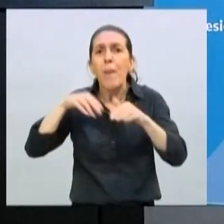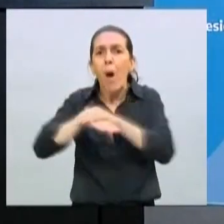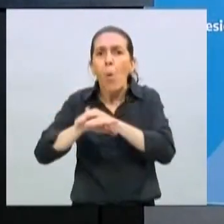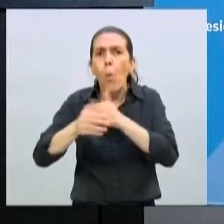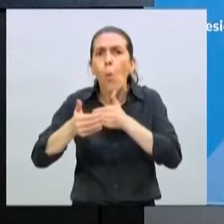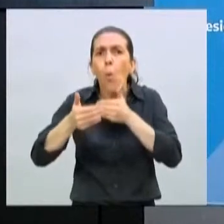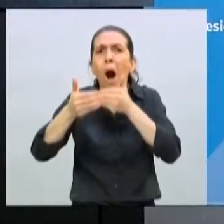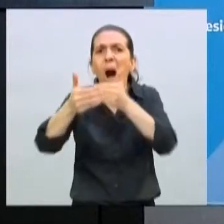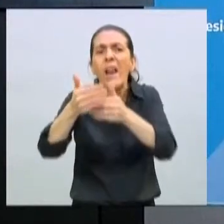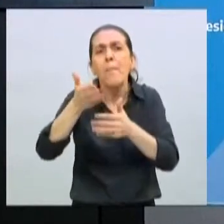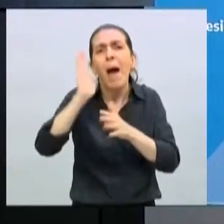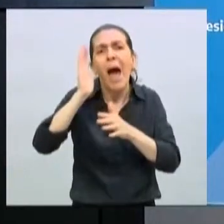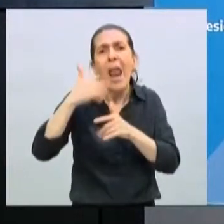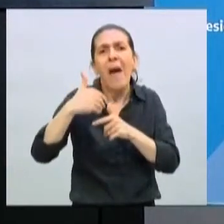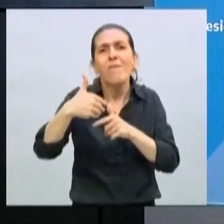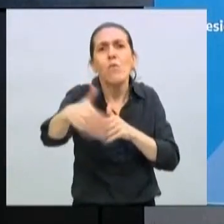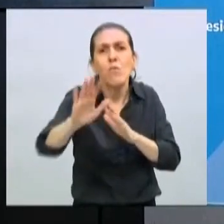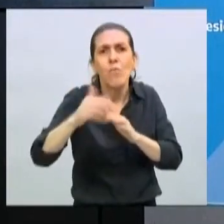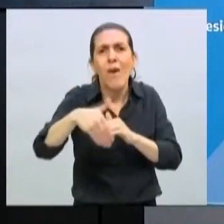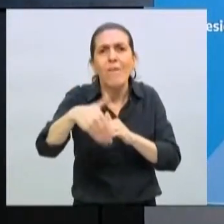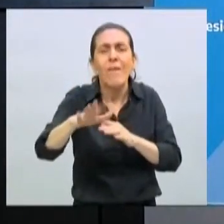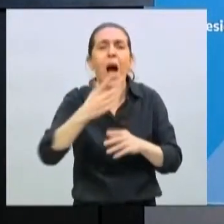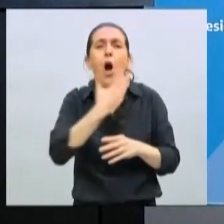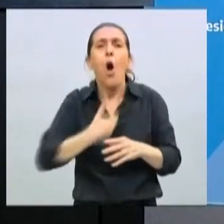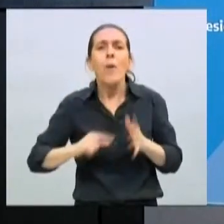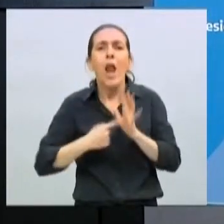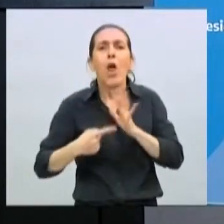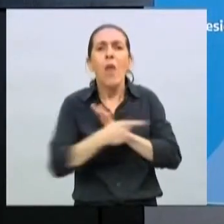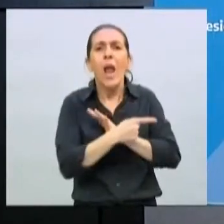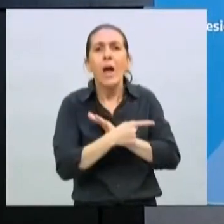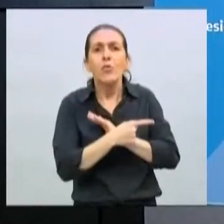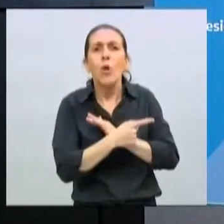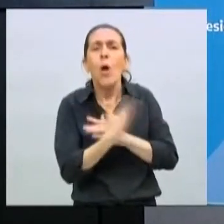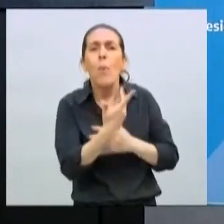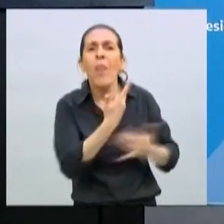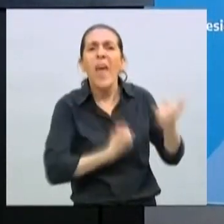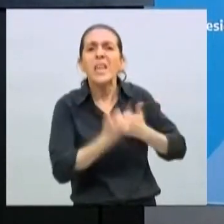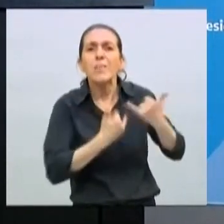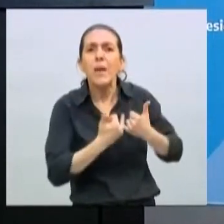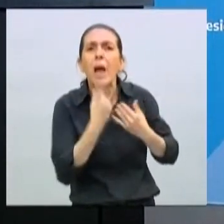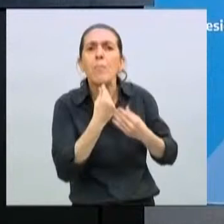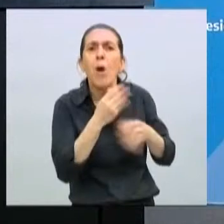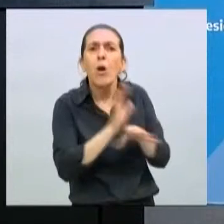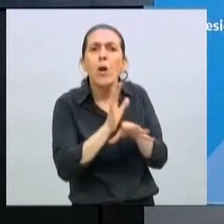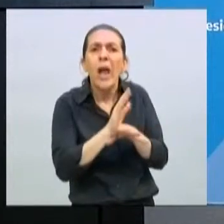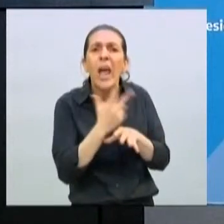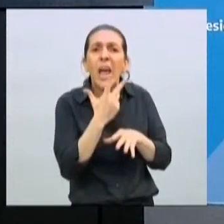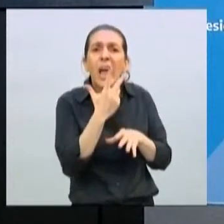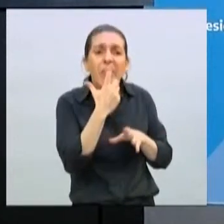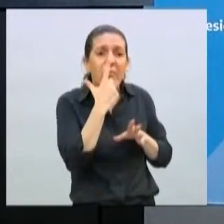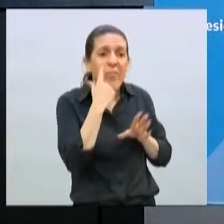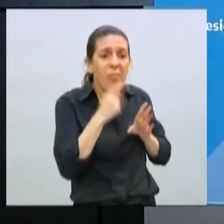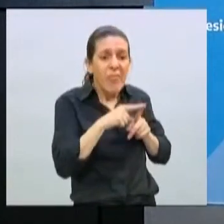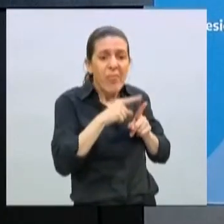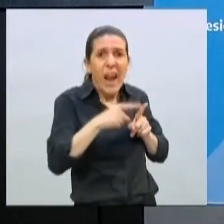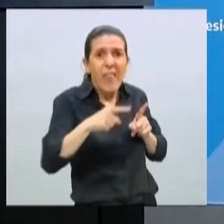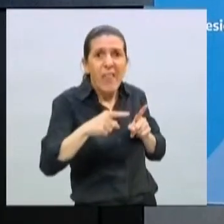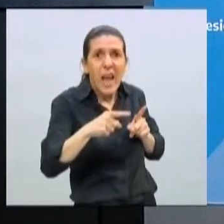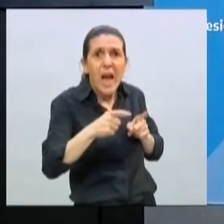Para mucho más adelante, preguntarle al jefe de gobierno de la ciudad si puede explicar por qué se duplicó en 3 días la cantidad de